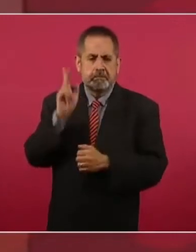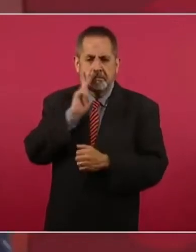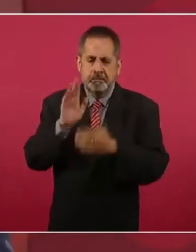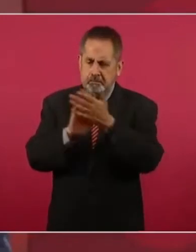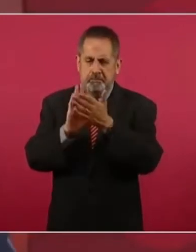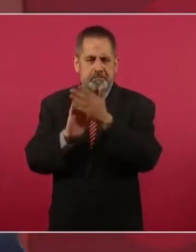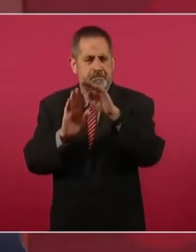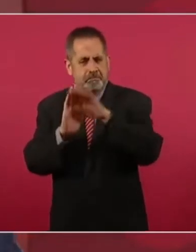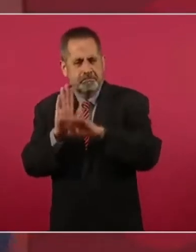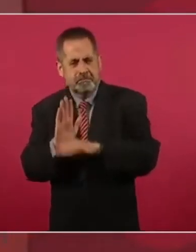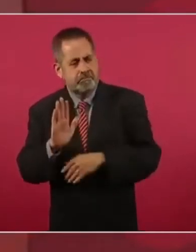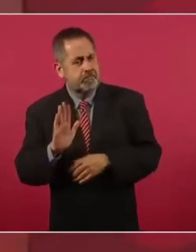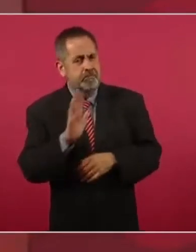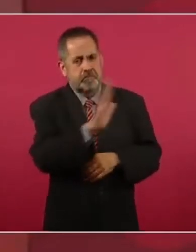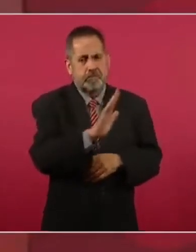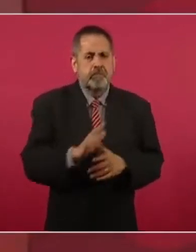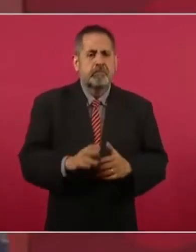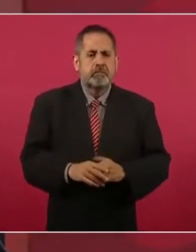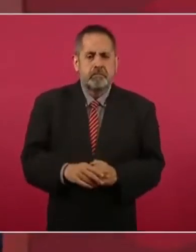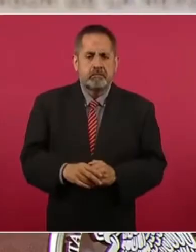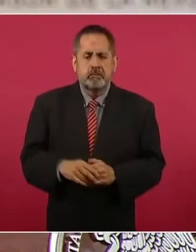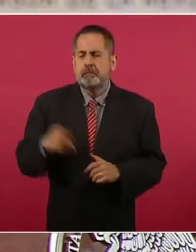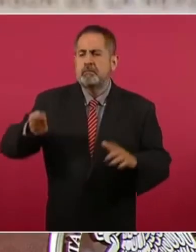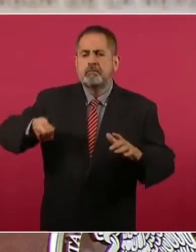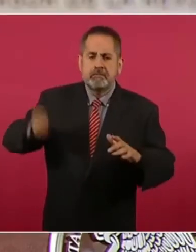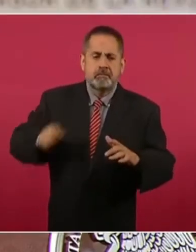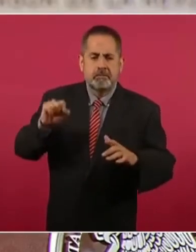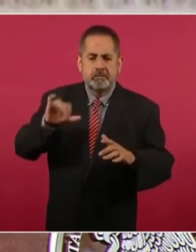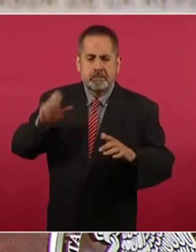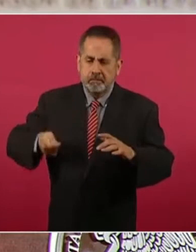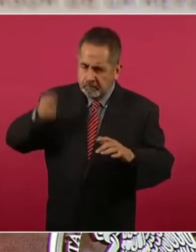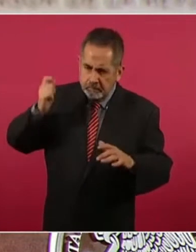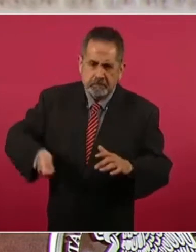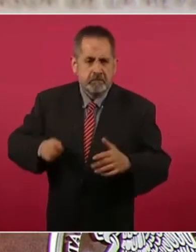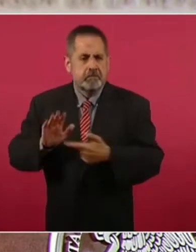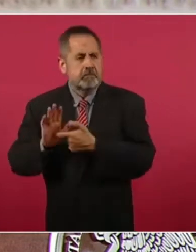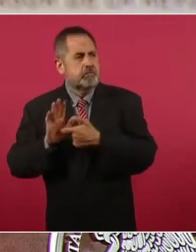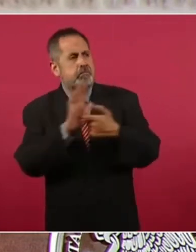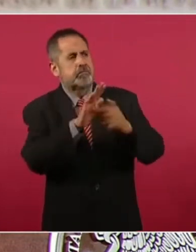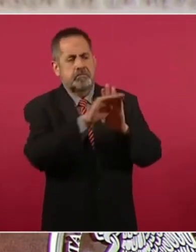presentar las pruebas, la resolución de la Corte.